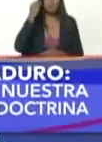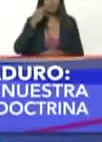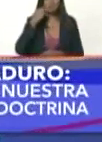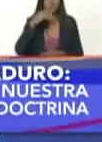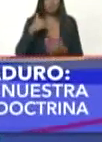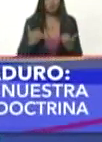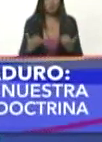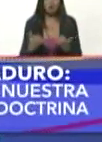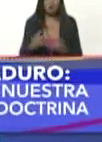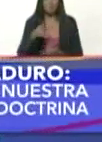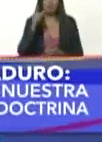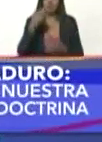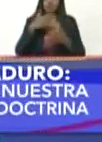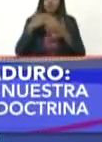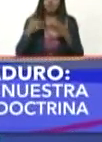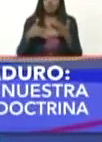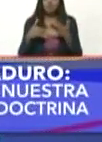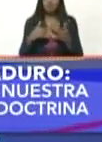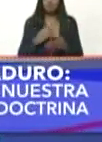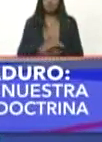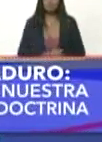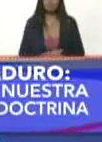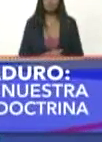que la agenda